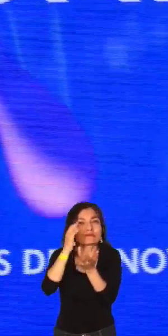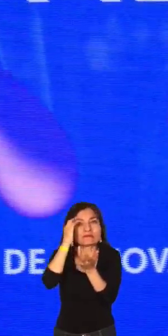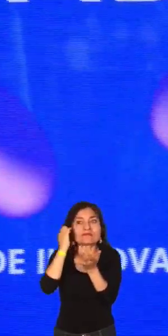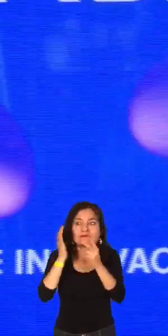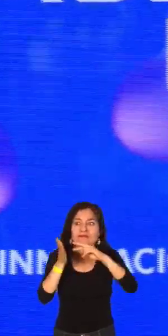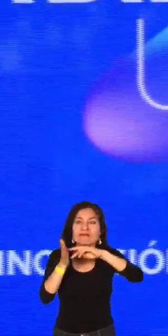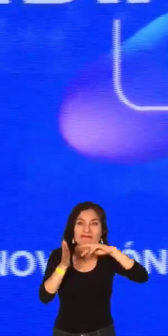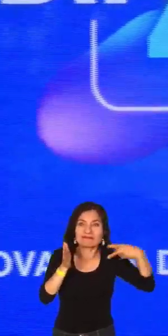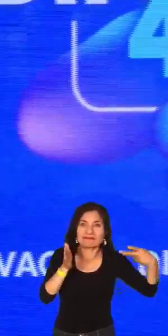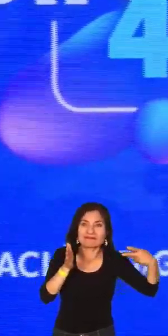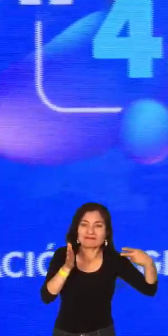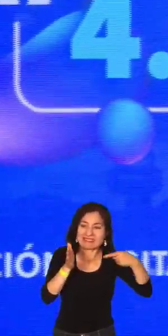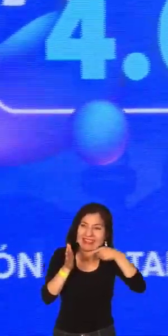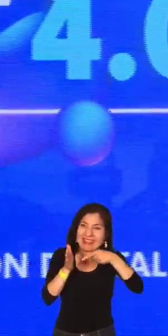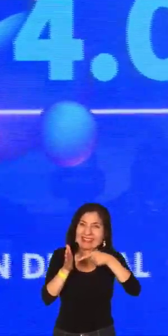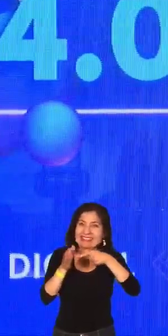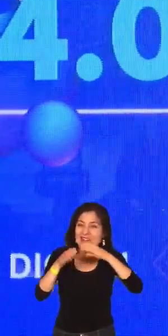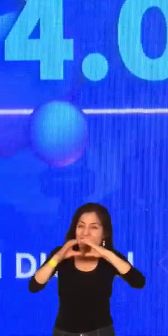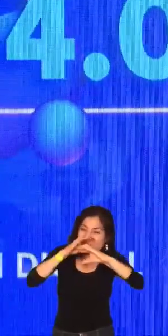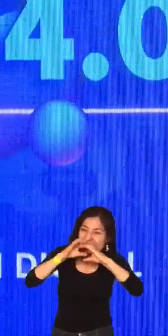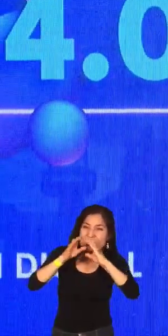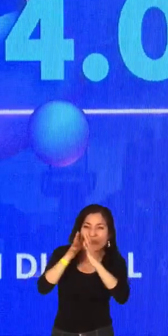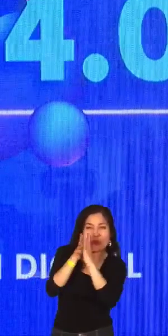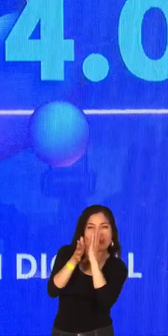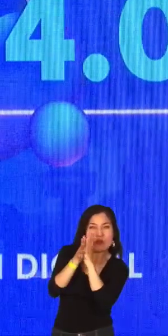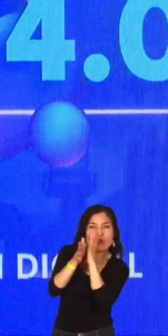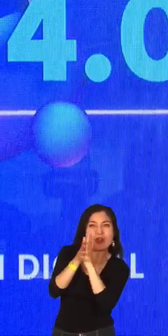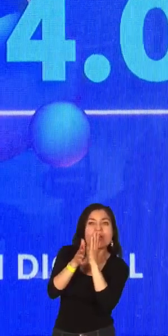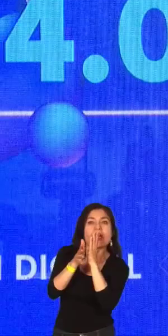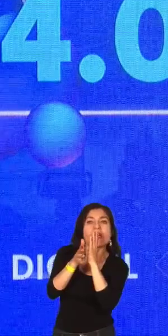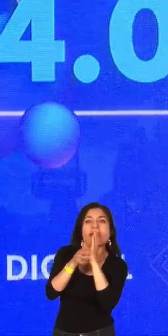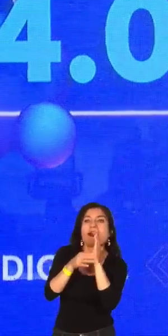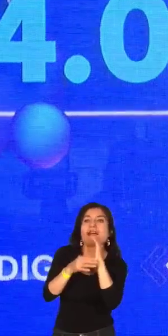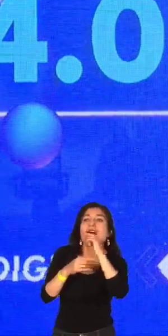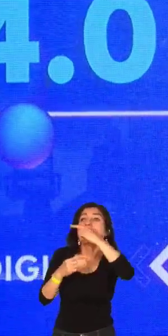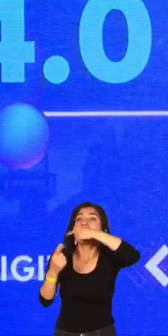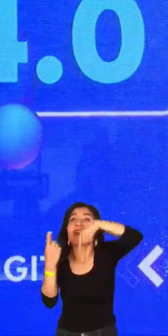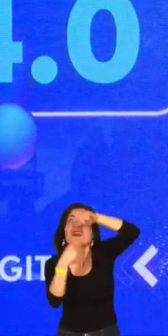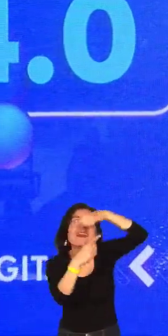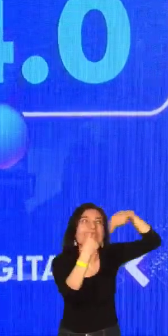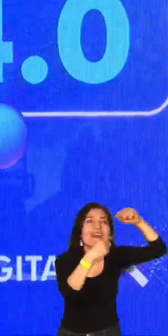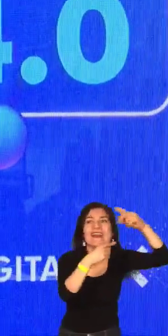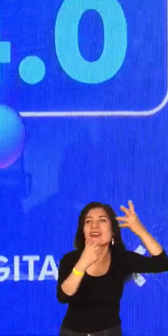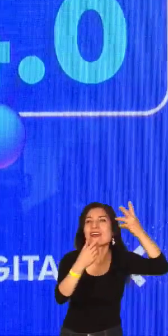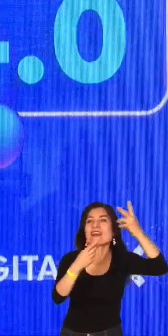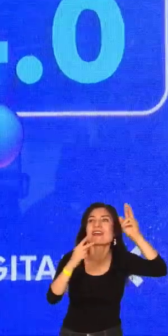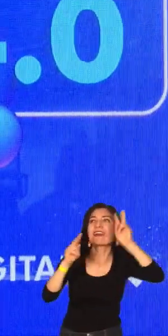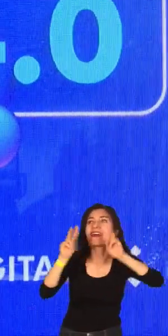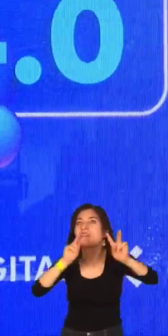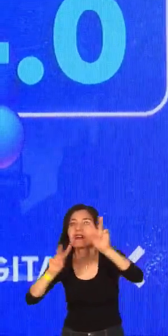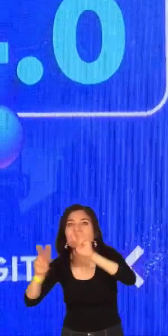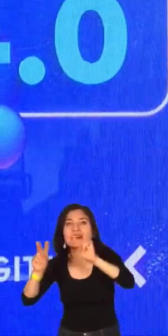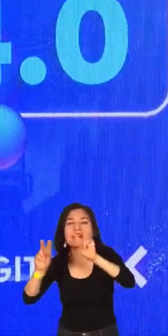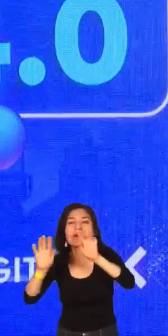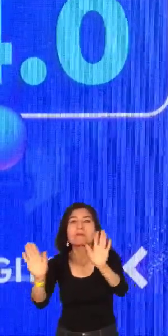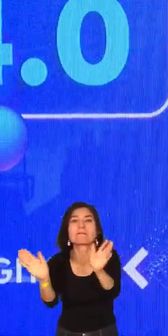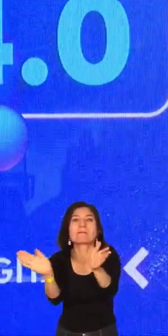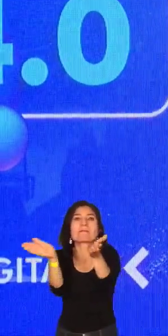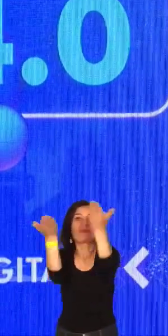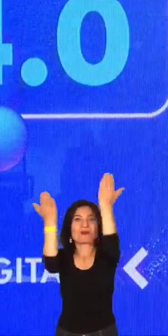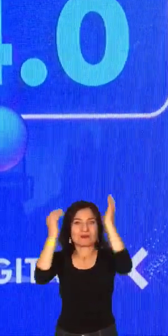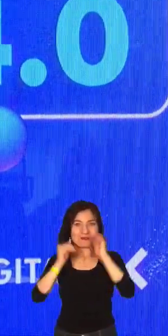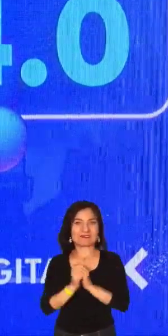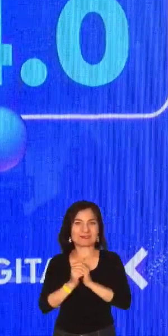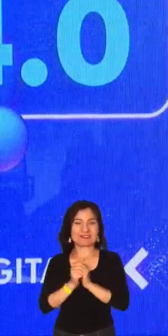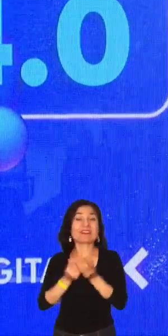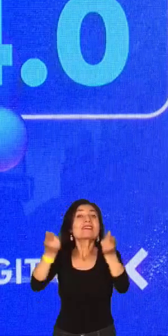las tecnologías de información y comunicación, no solo mejorar la experiencia de la persona turista, sino también mejorar la calidad de vida en